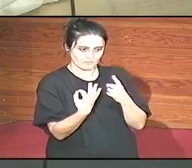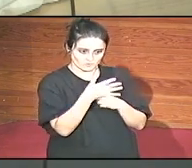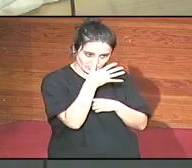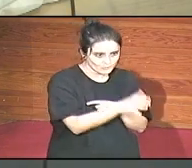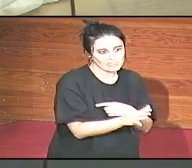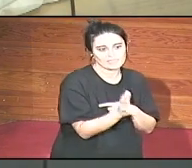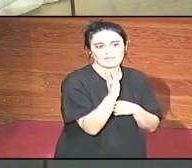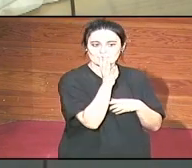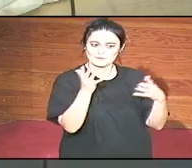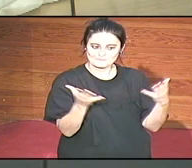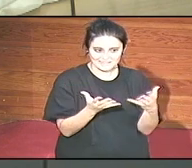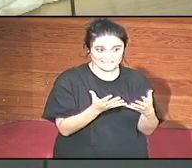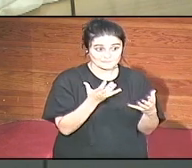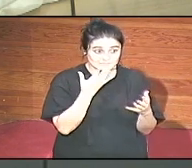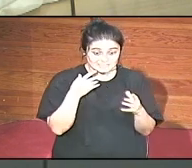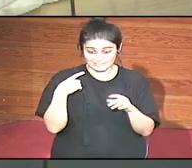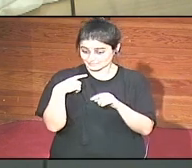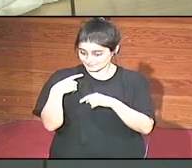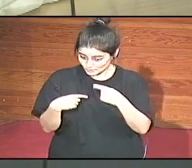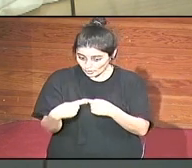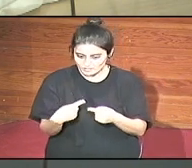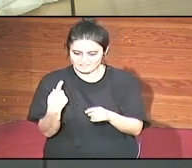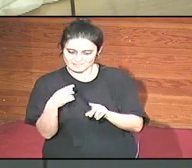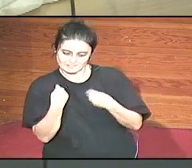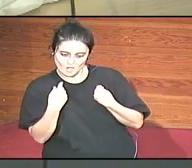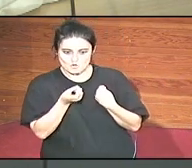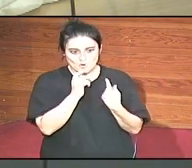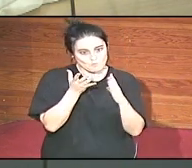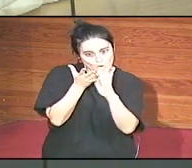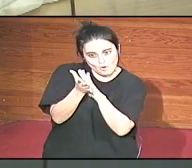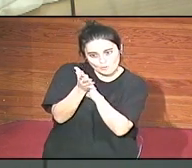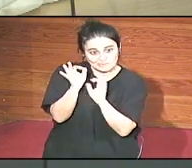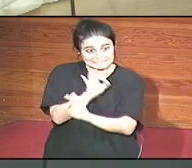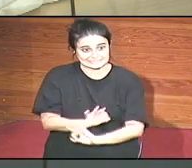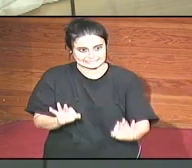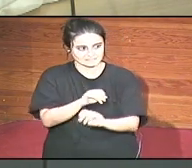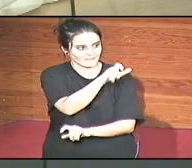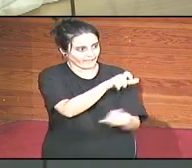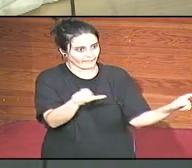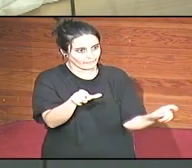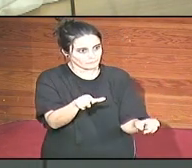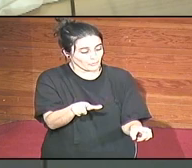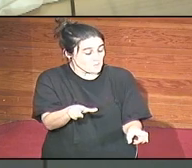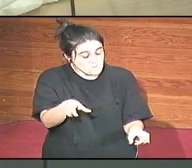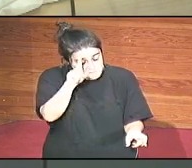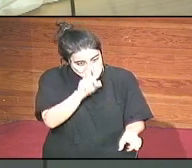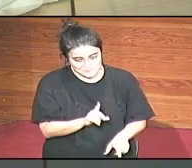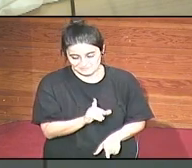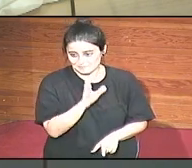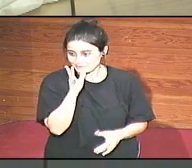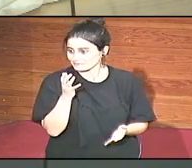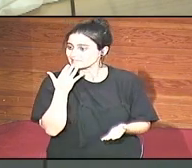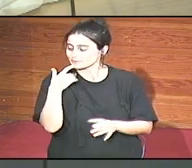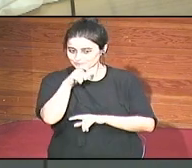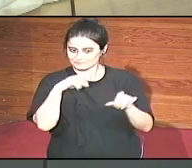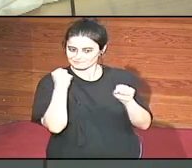que al no contar el día a día no se ve tanto no es pues la gente va a trabajar se sube a un taxi a lo mejor un taxi